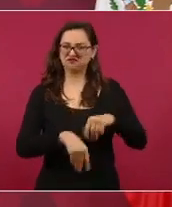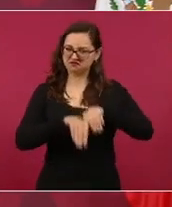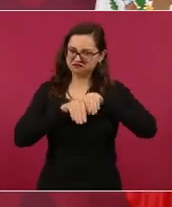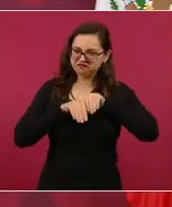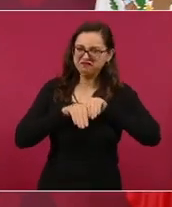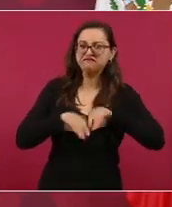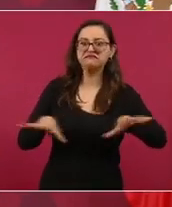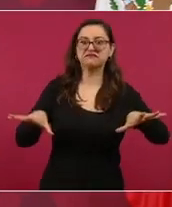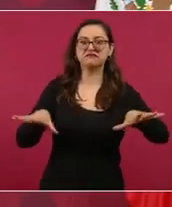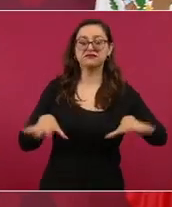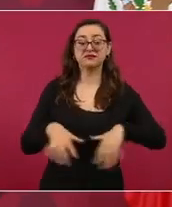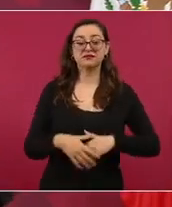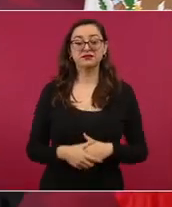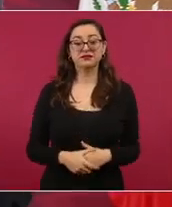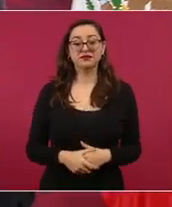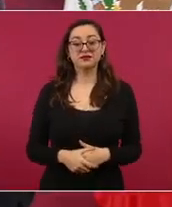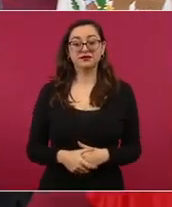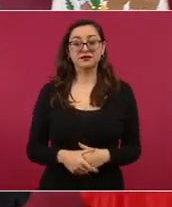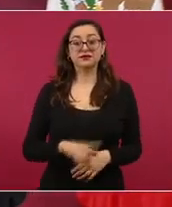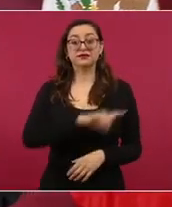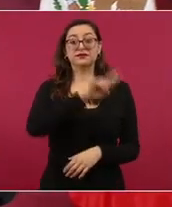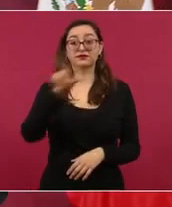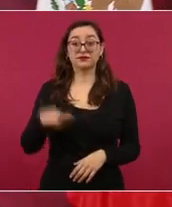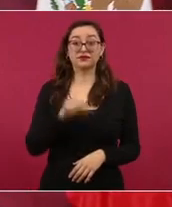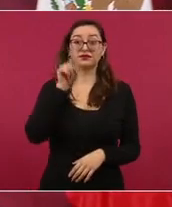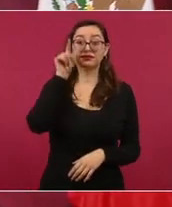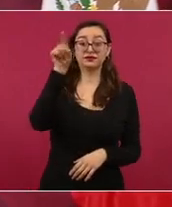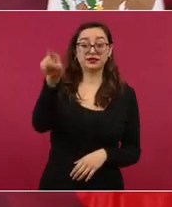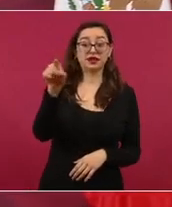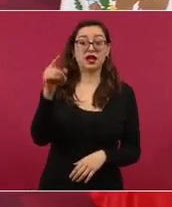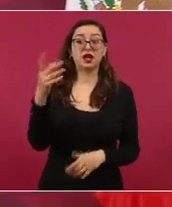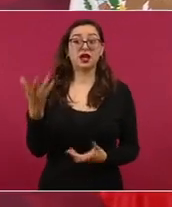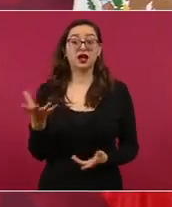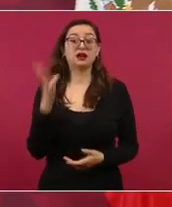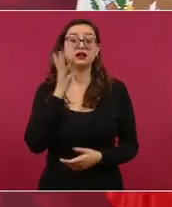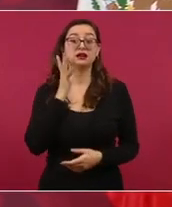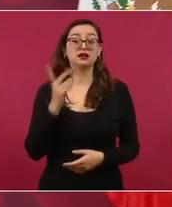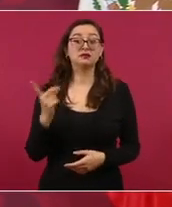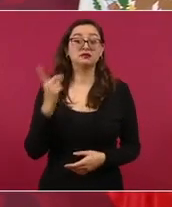Y en el Congreso, lo mismo.